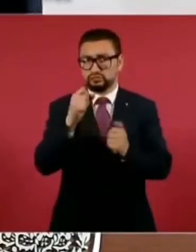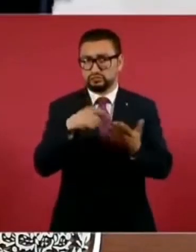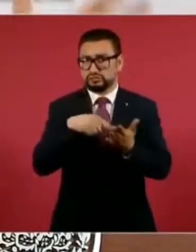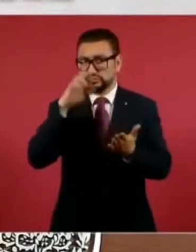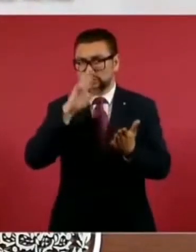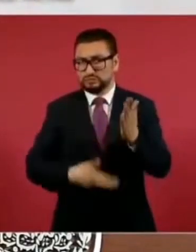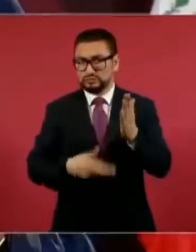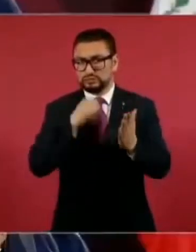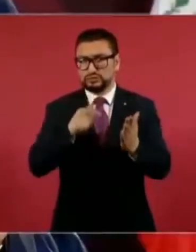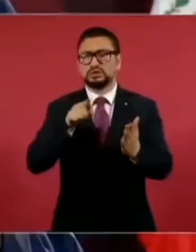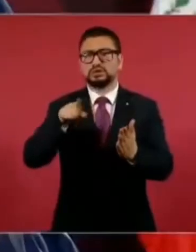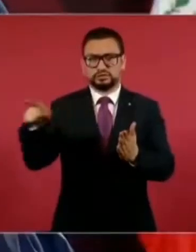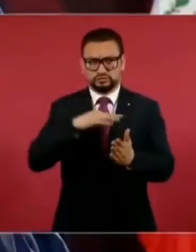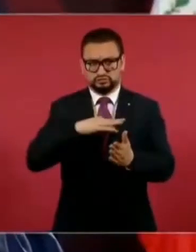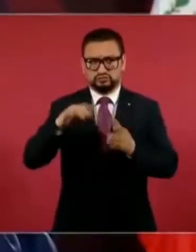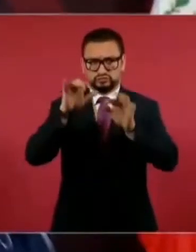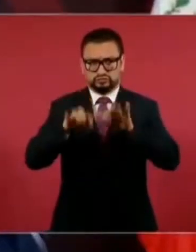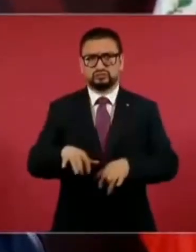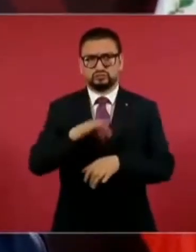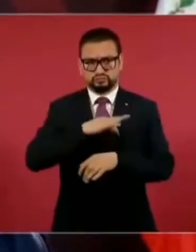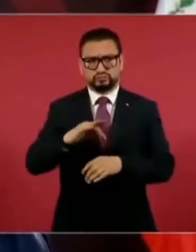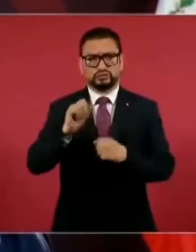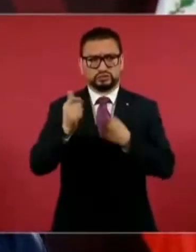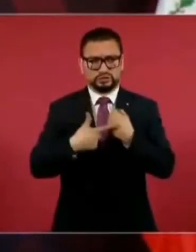Entonces, ¿por qué no hacen un manifiesto